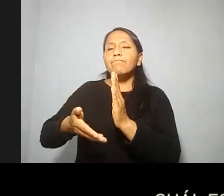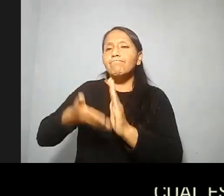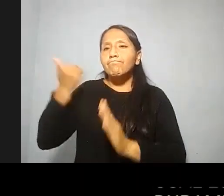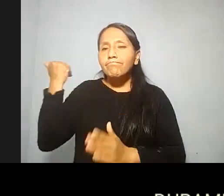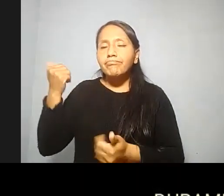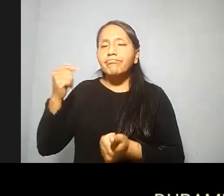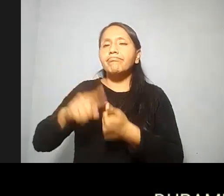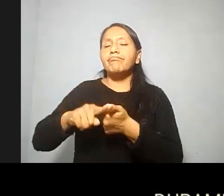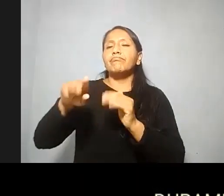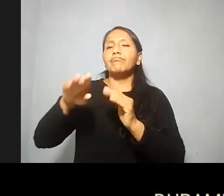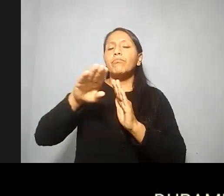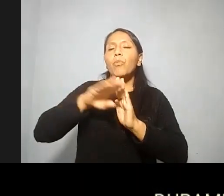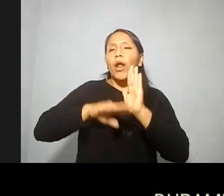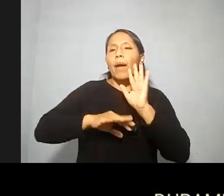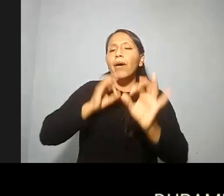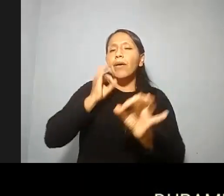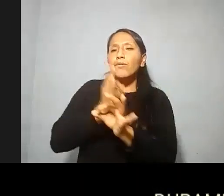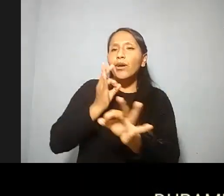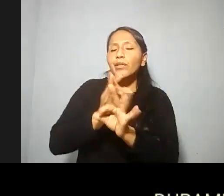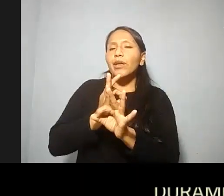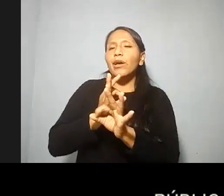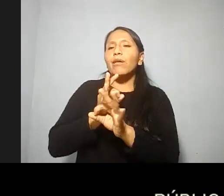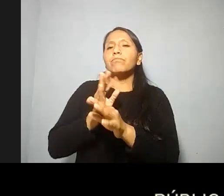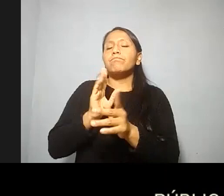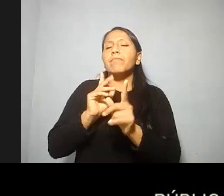programas educativos que se encontraban paralizados,